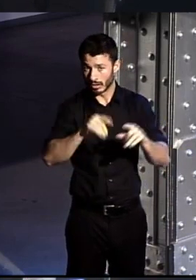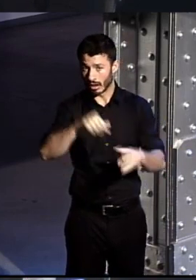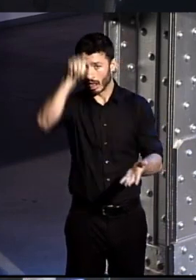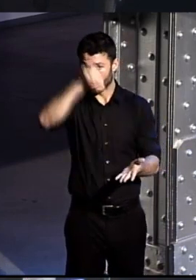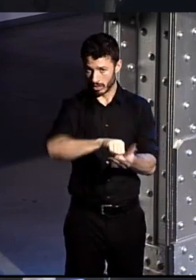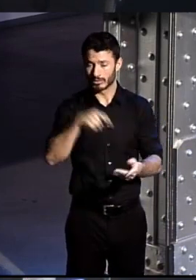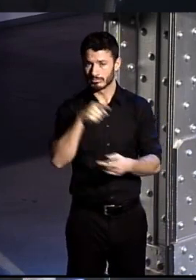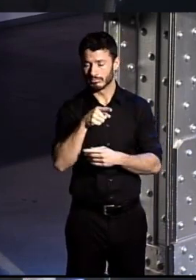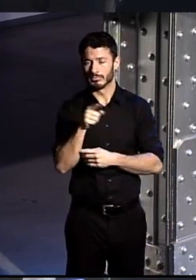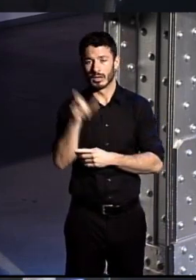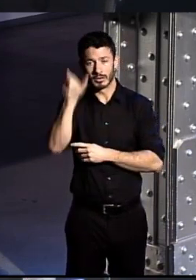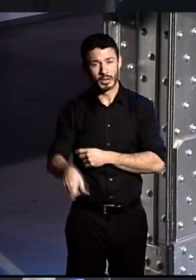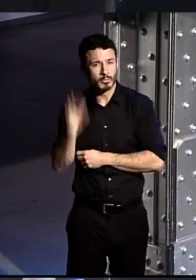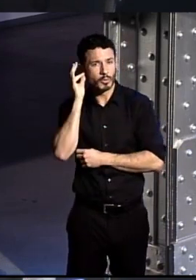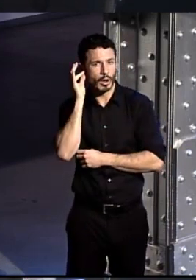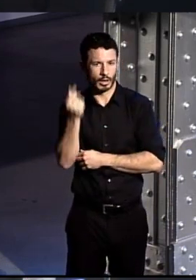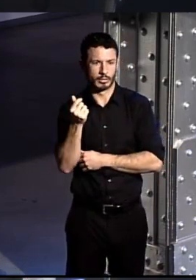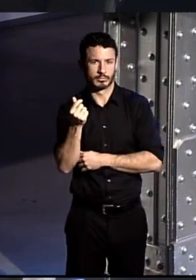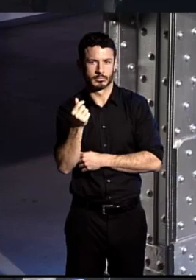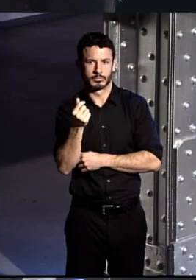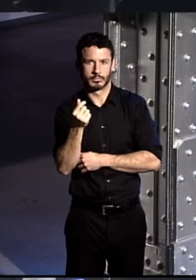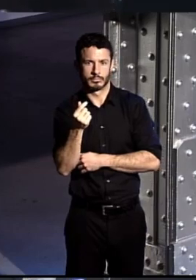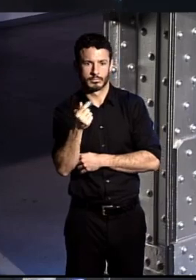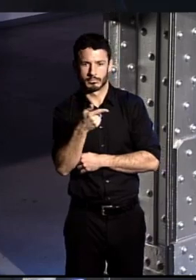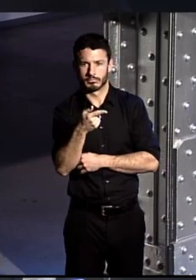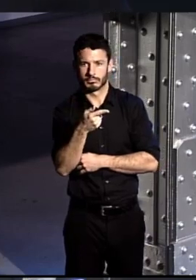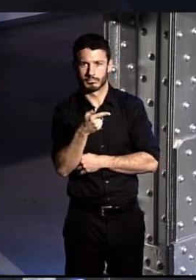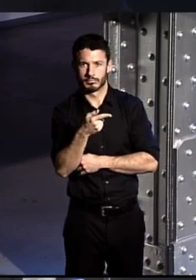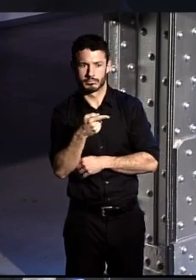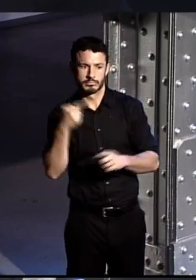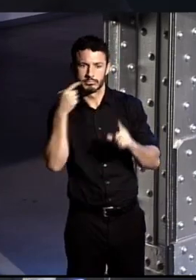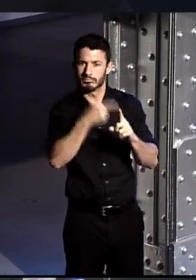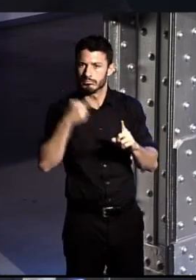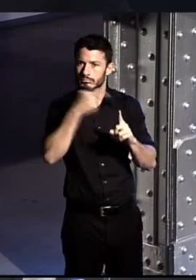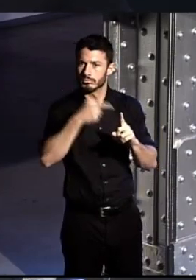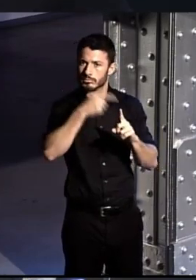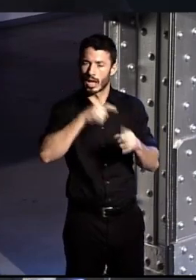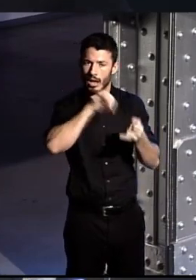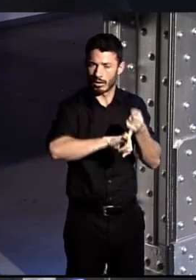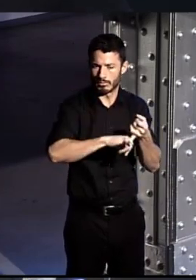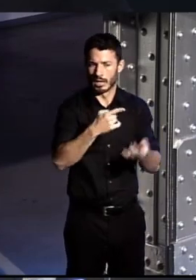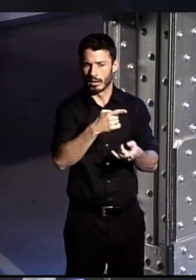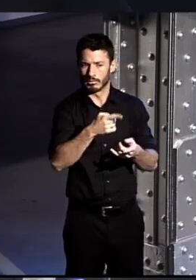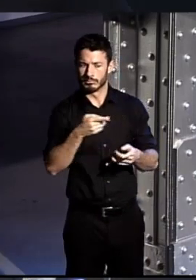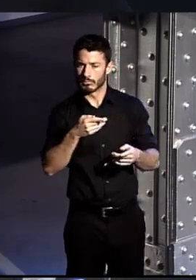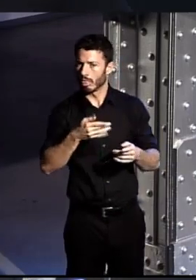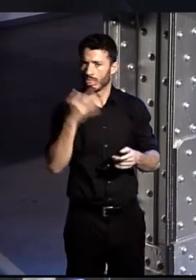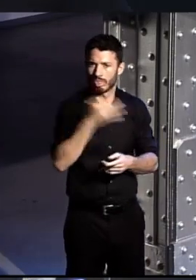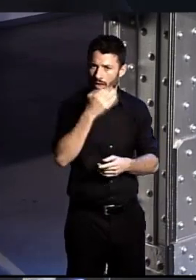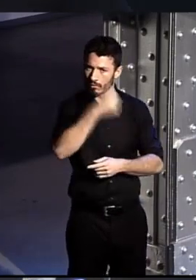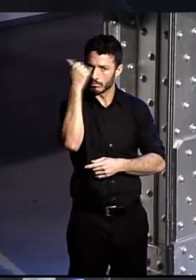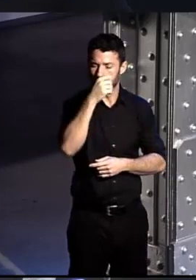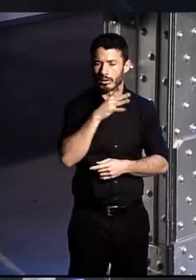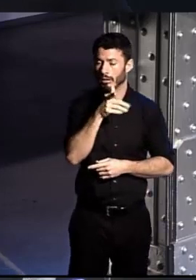la que impele al que va a ser su prometido a salir al mundo para hacerse un hombre. Además, es real porque él lo que hace es